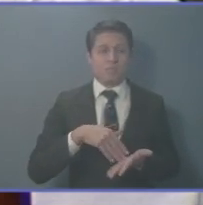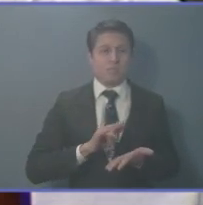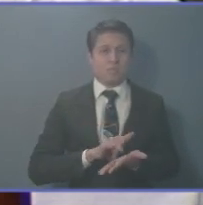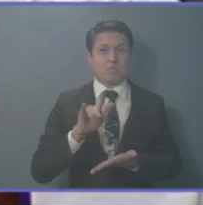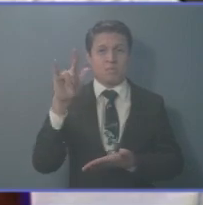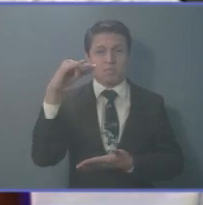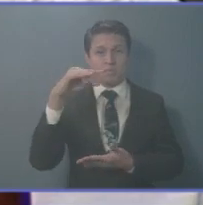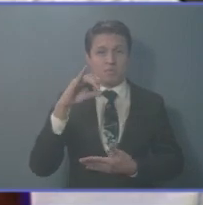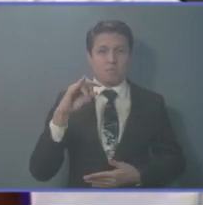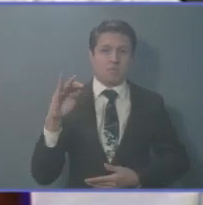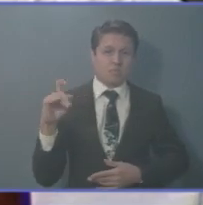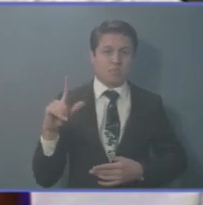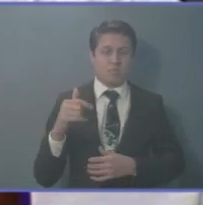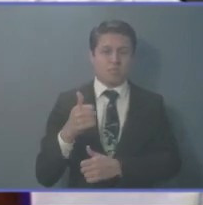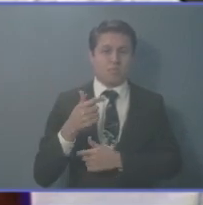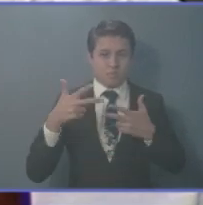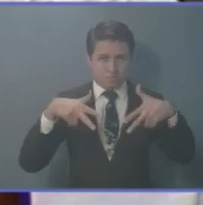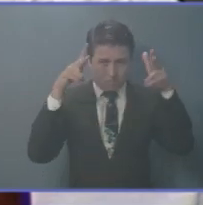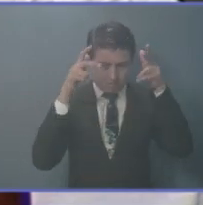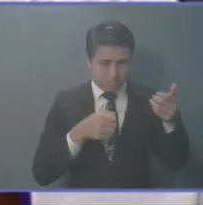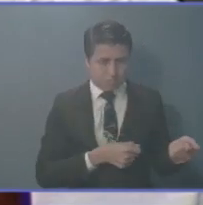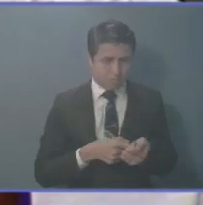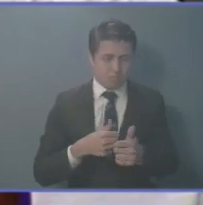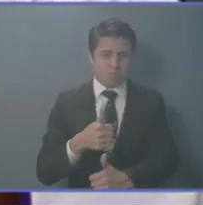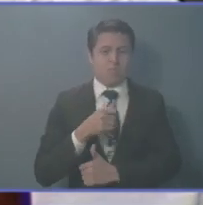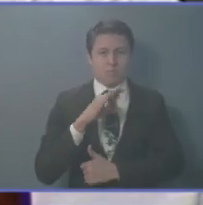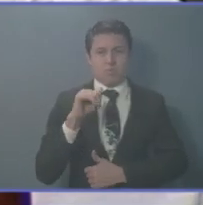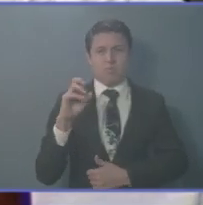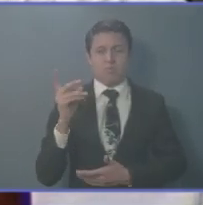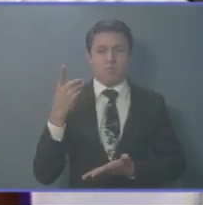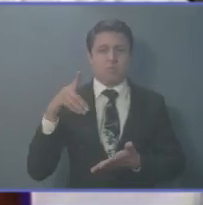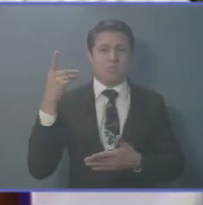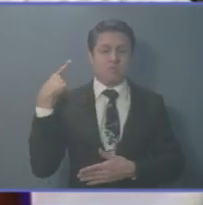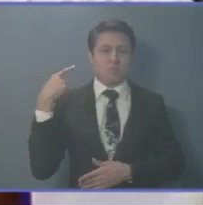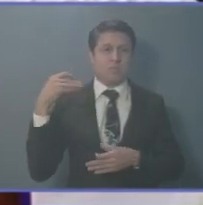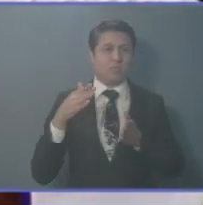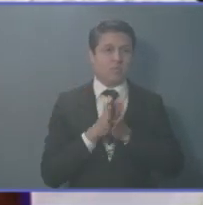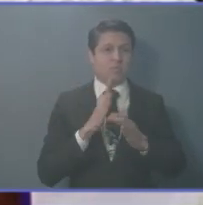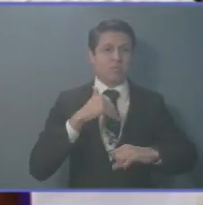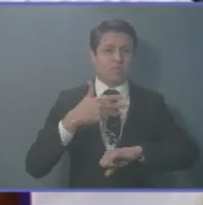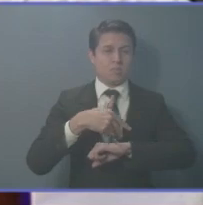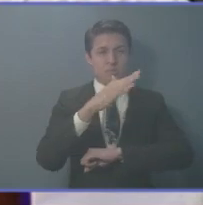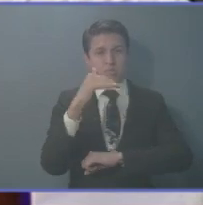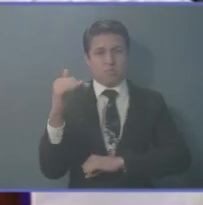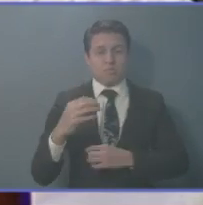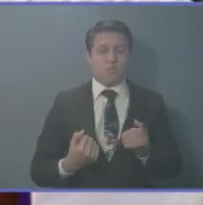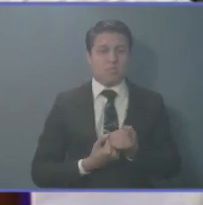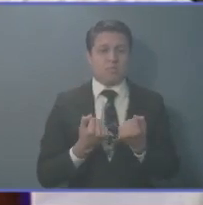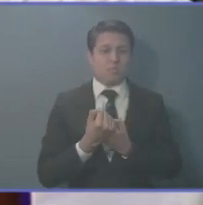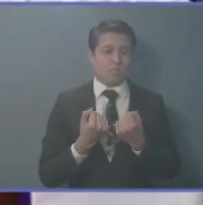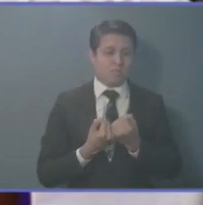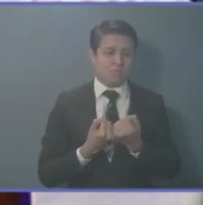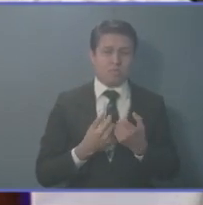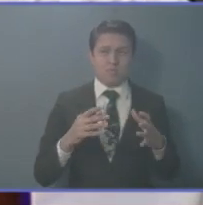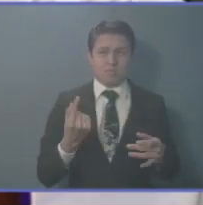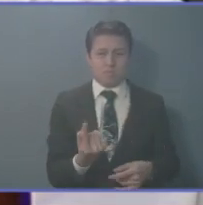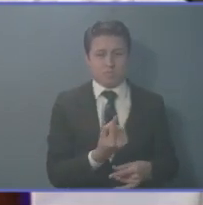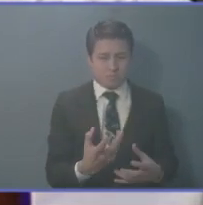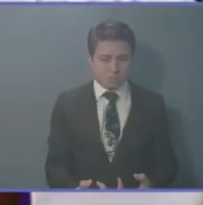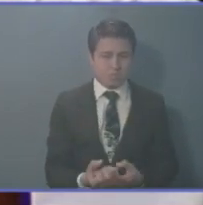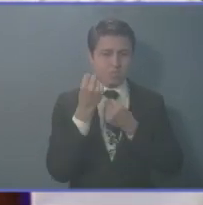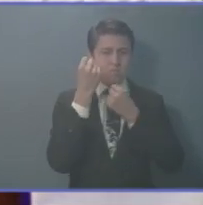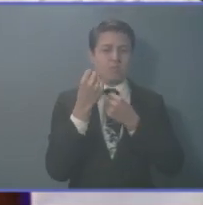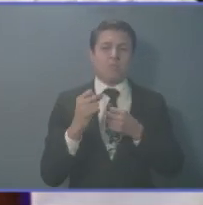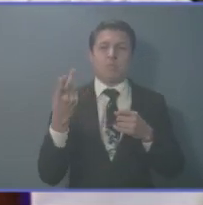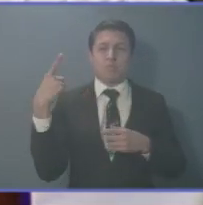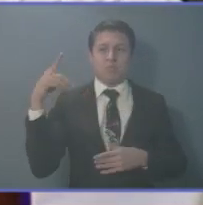Cuerpo de Bomberos, Policía Nacional Civil, Fuerza Armada, Dirección General de Migración y Extranjería, Cuerpos de Socorro y Comandos de Salvamento, Dirección